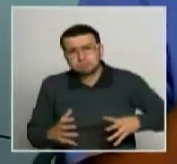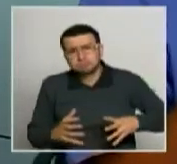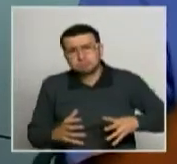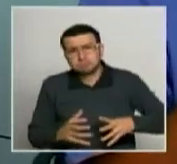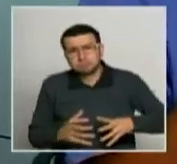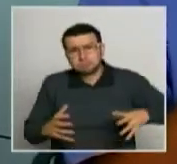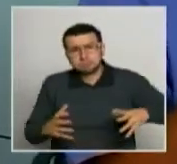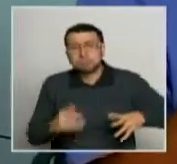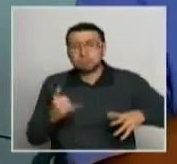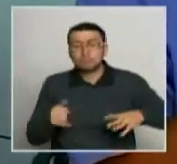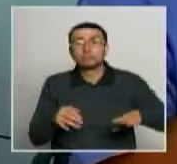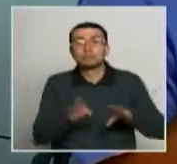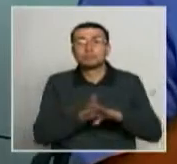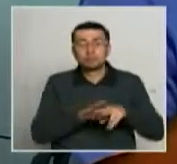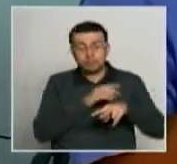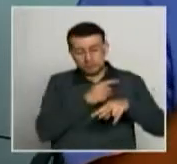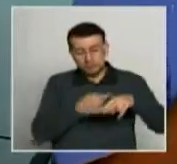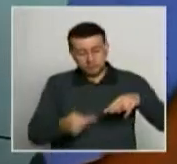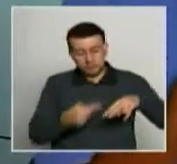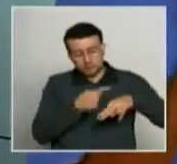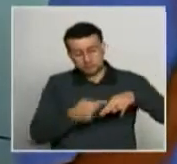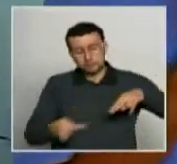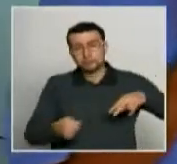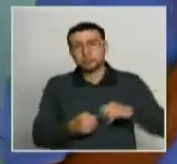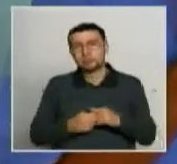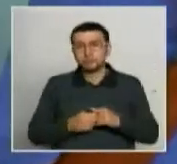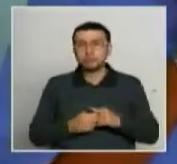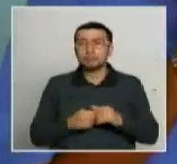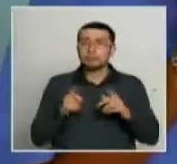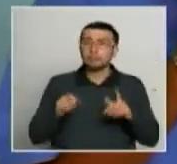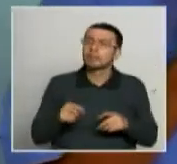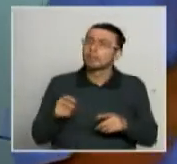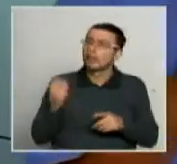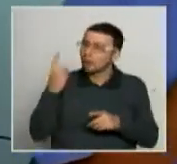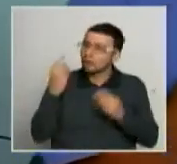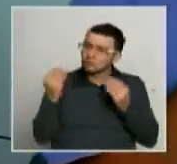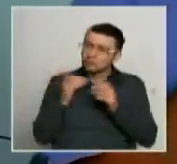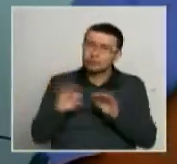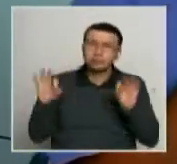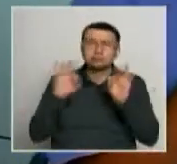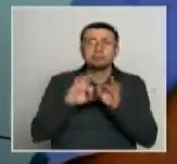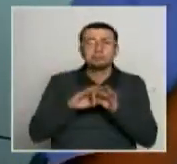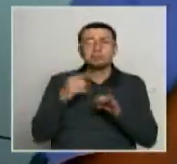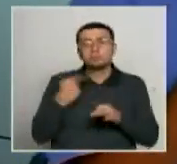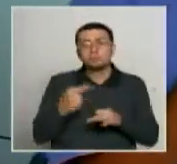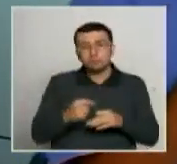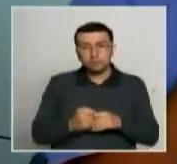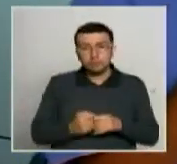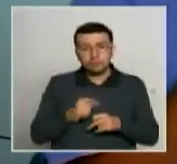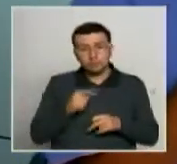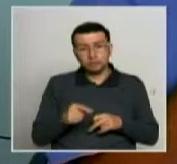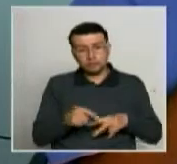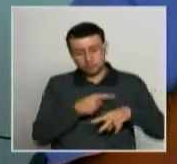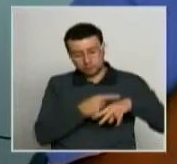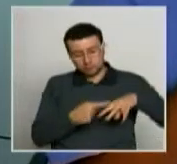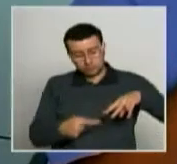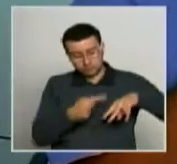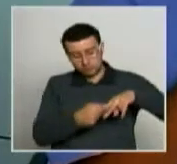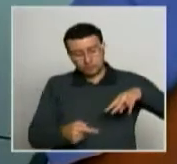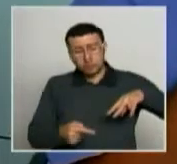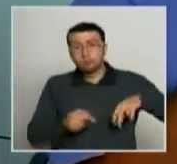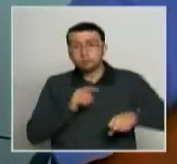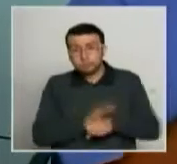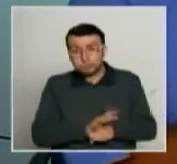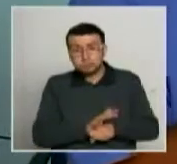dilatan en forma de varices. Otra patología muy importante es los trombos en las venas, que es una patología